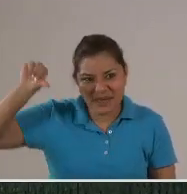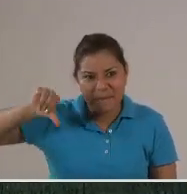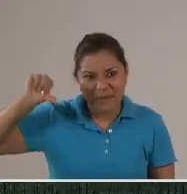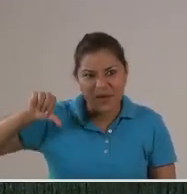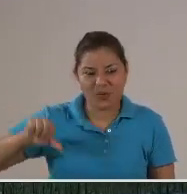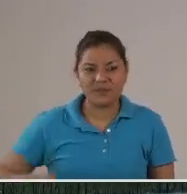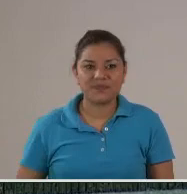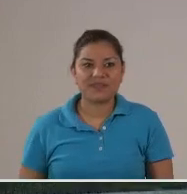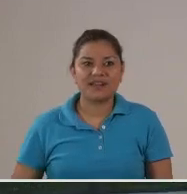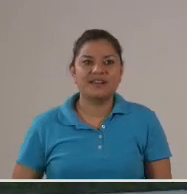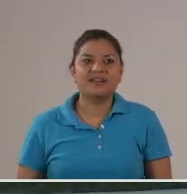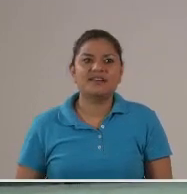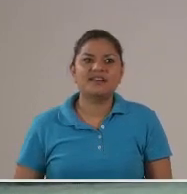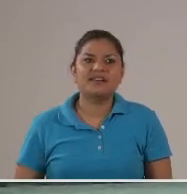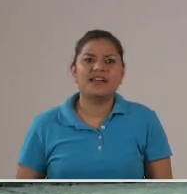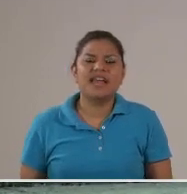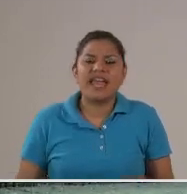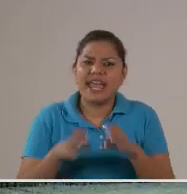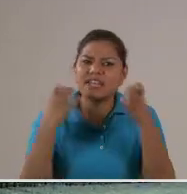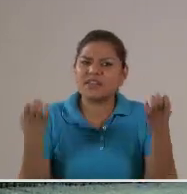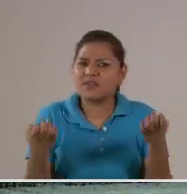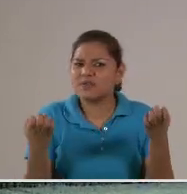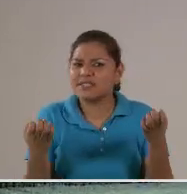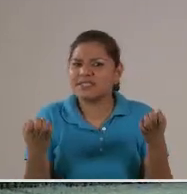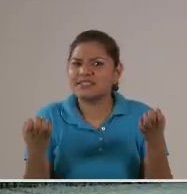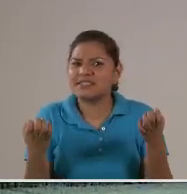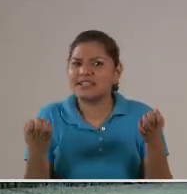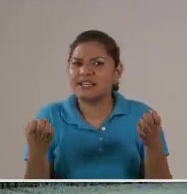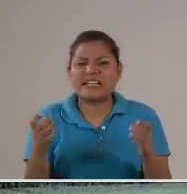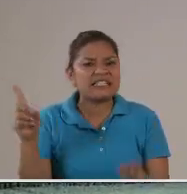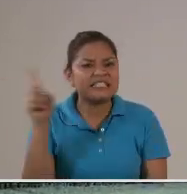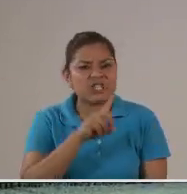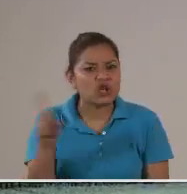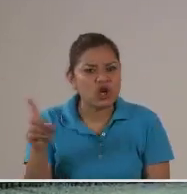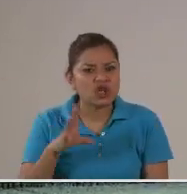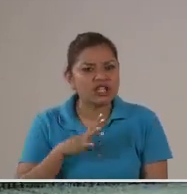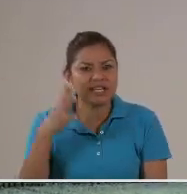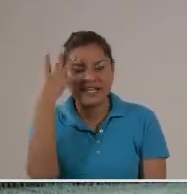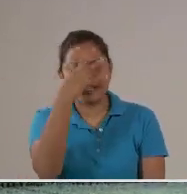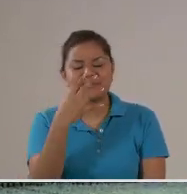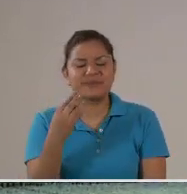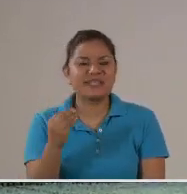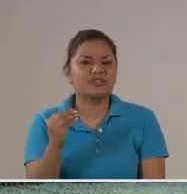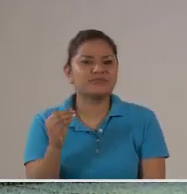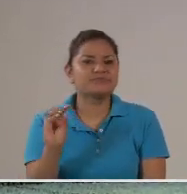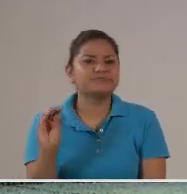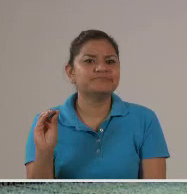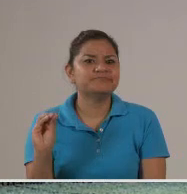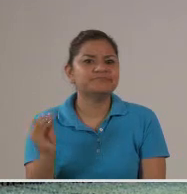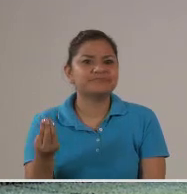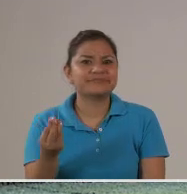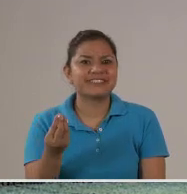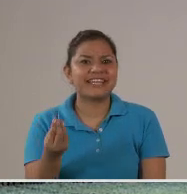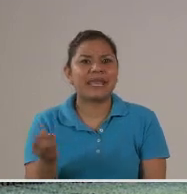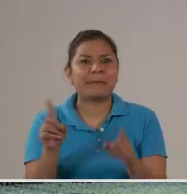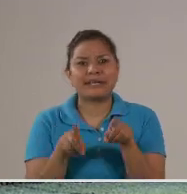espíritu tenía Solo dos partes cuerpo y